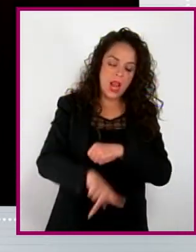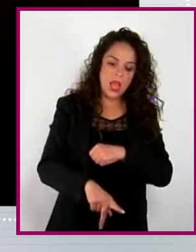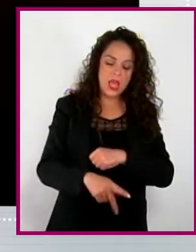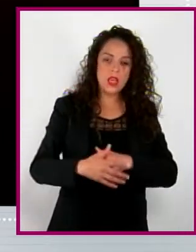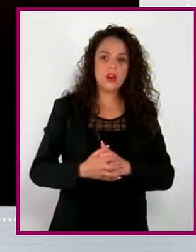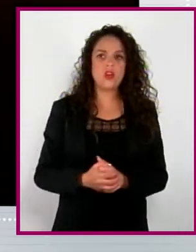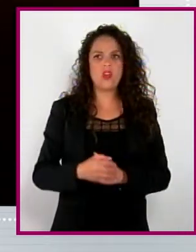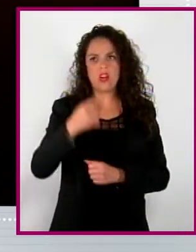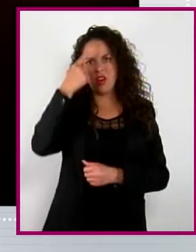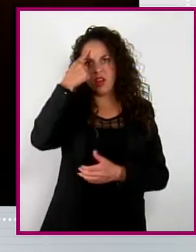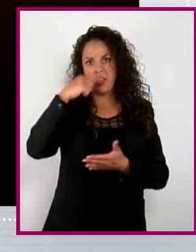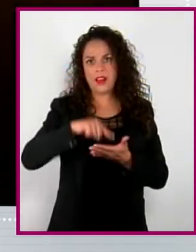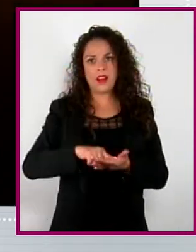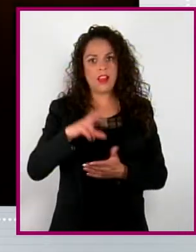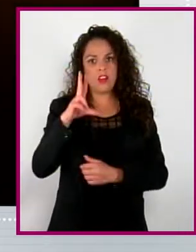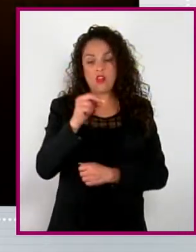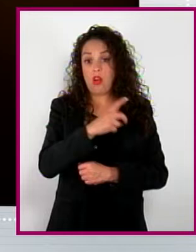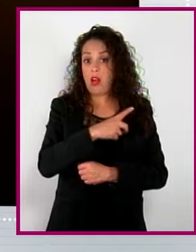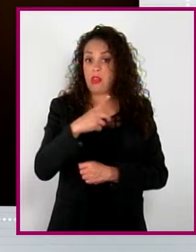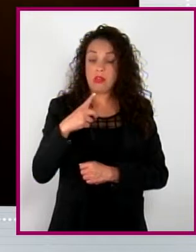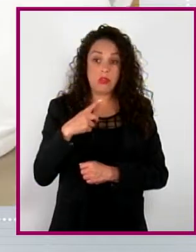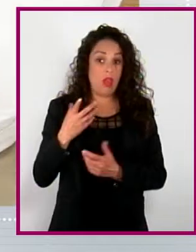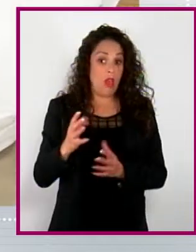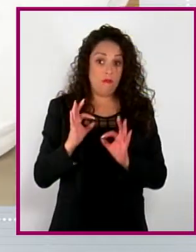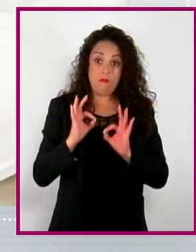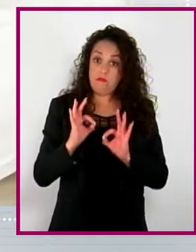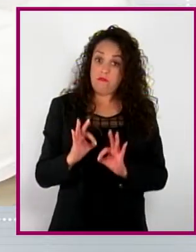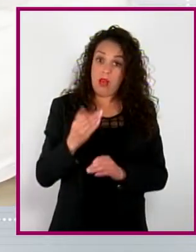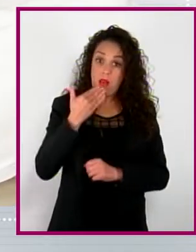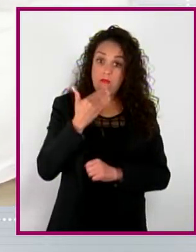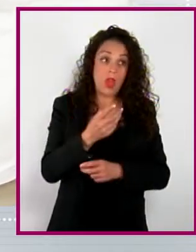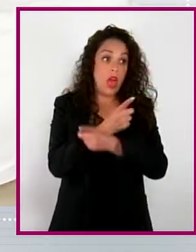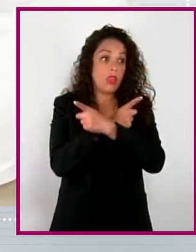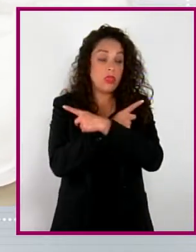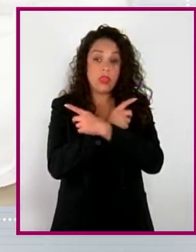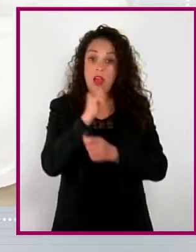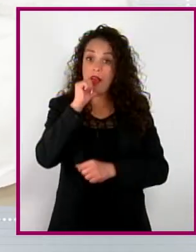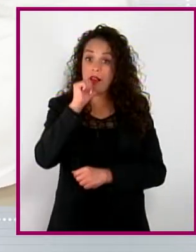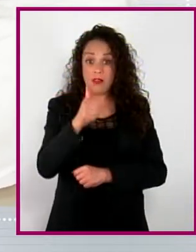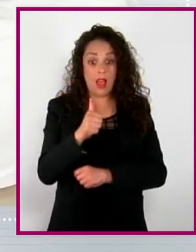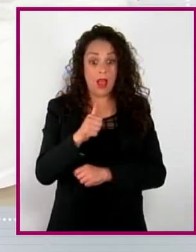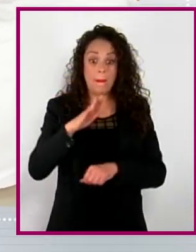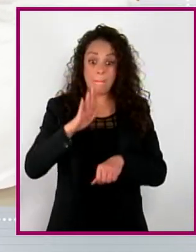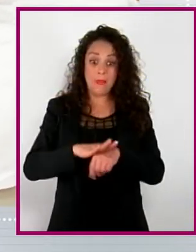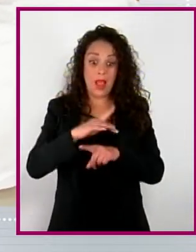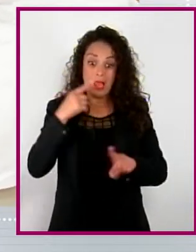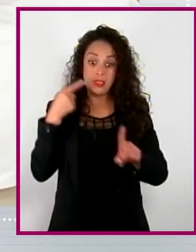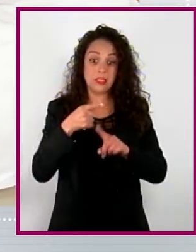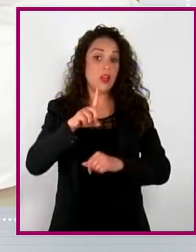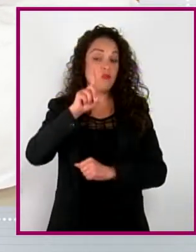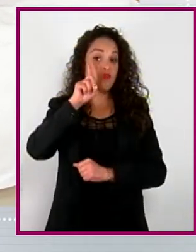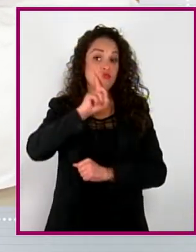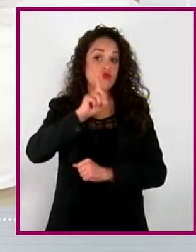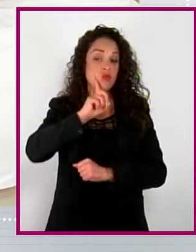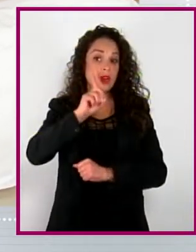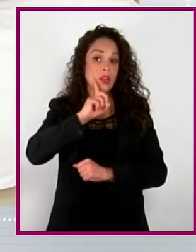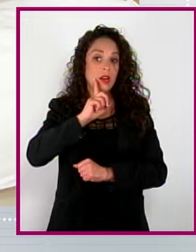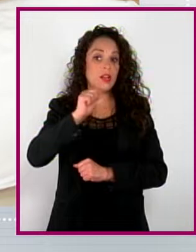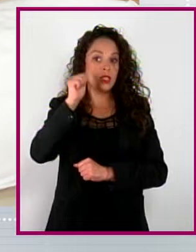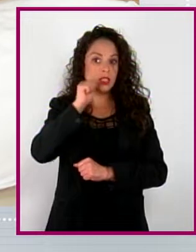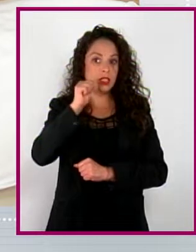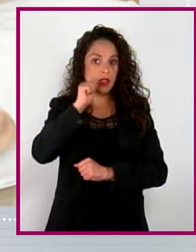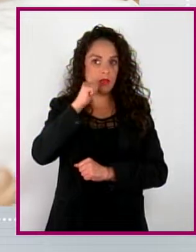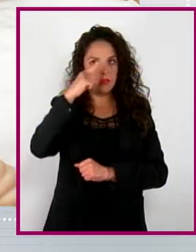que es inadecuado, que es incorrecto, y sobre todo a las mujeres nos han hecho creer que